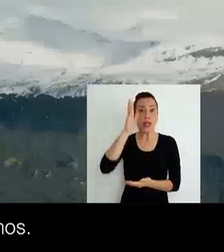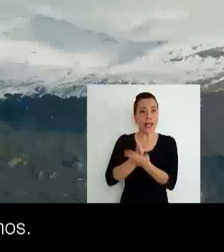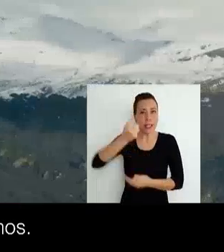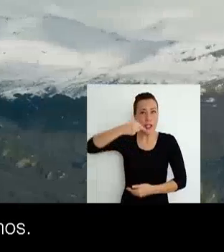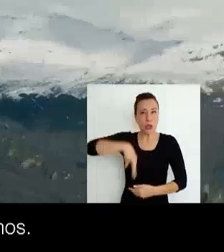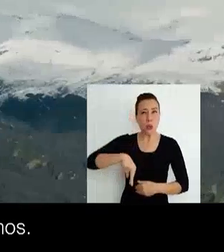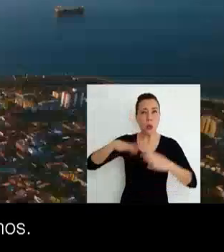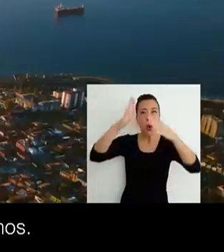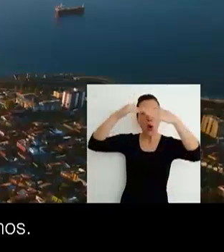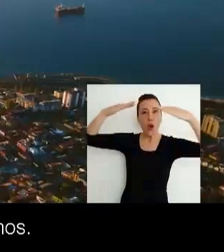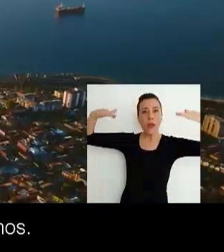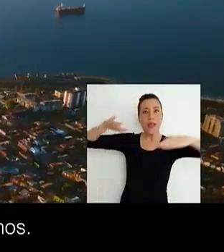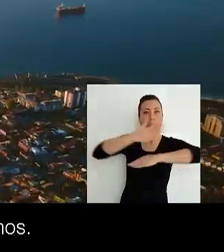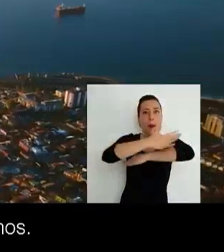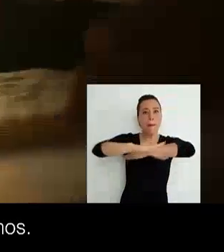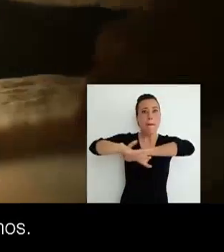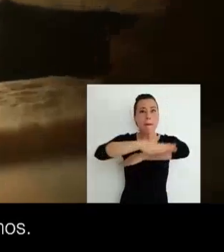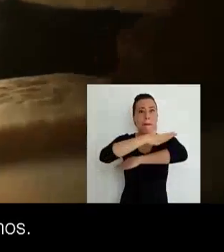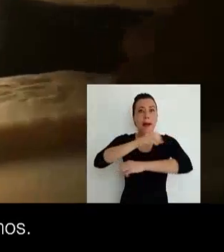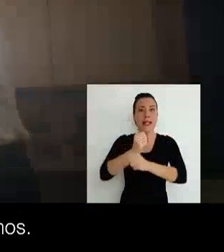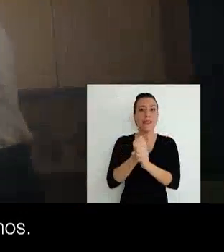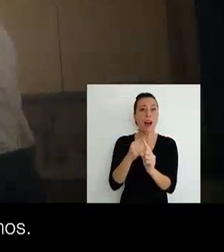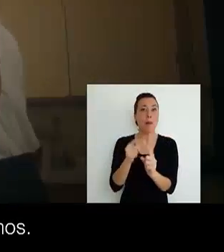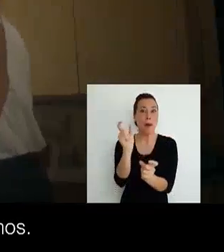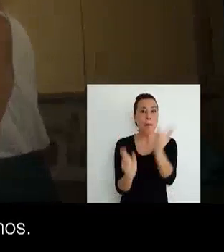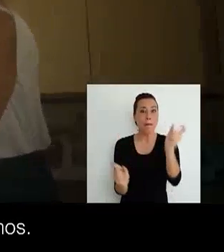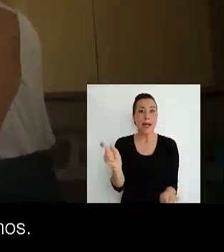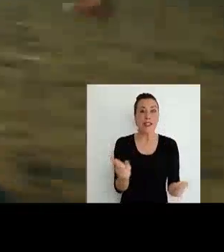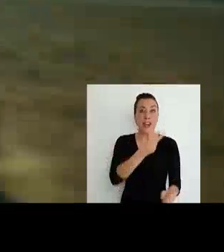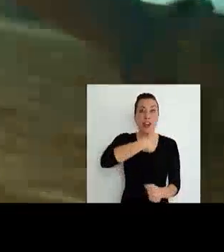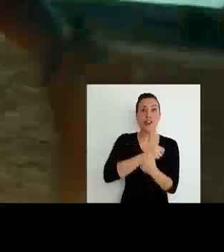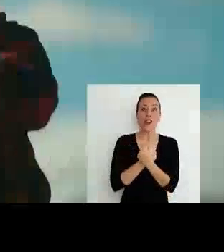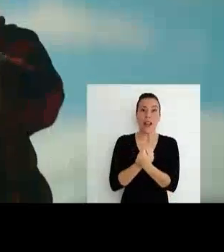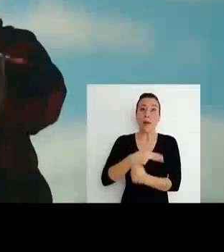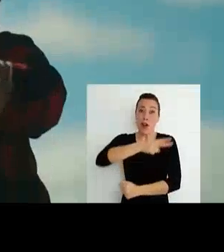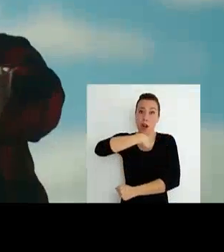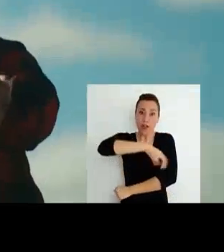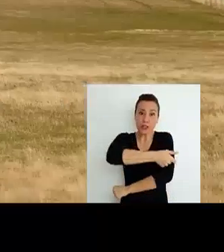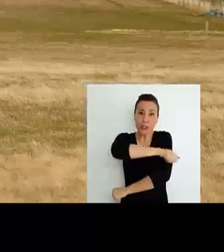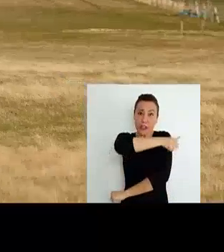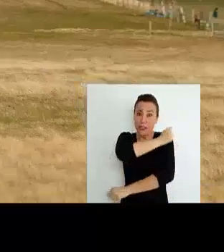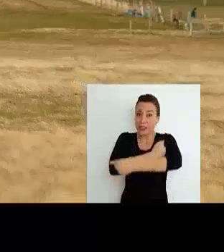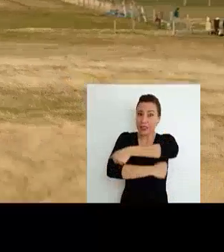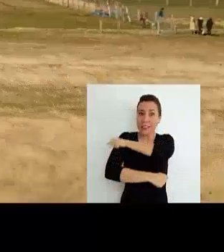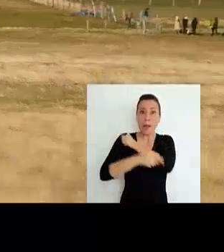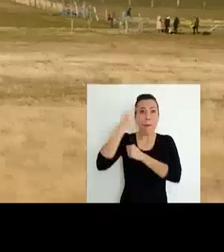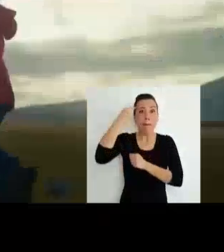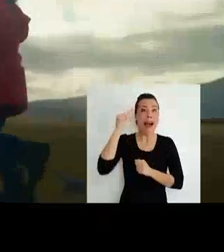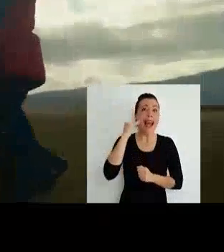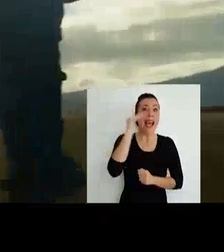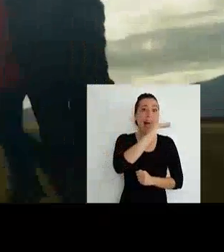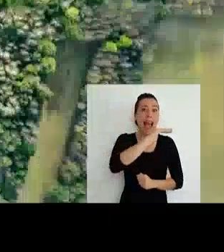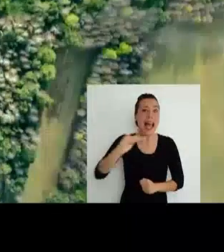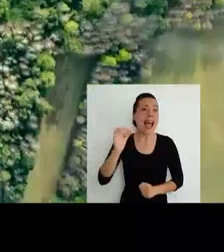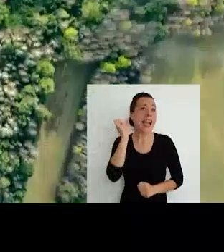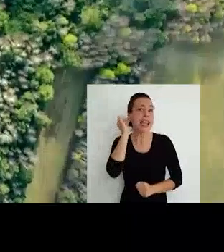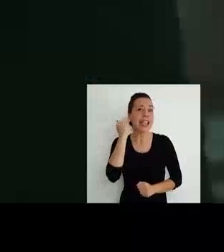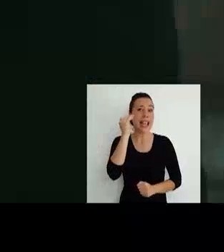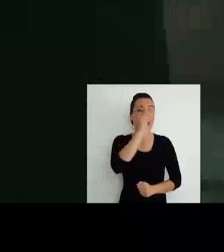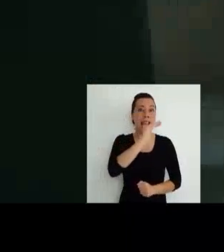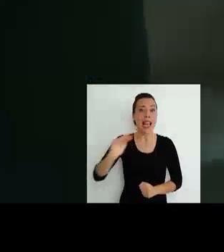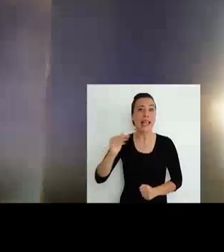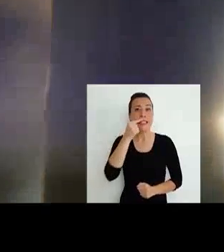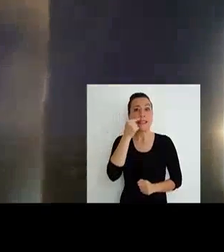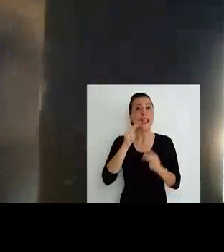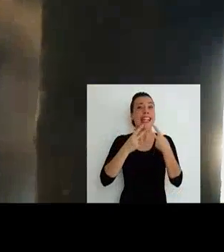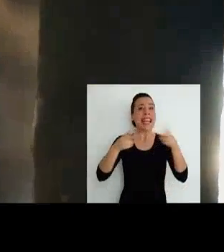seguiple, calafquenple, que sao que yin tain pupo yenche. Y vuelto que yin tain pumalenca pichiquicona, necum